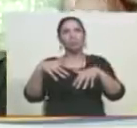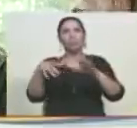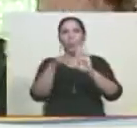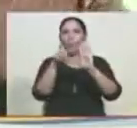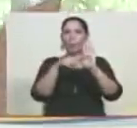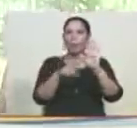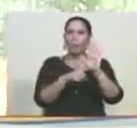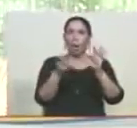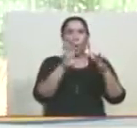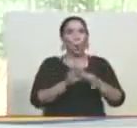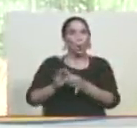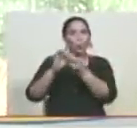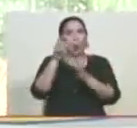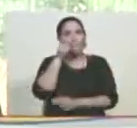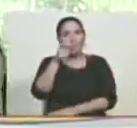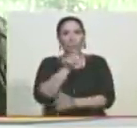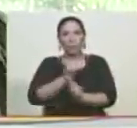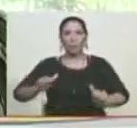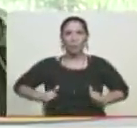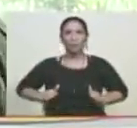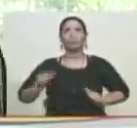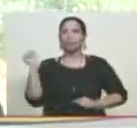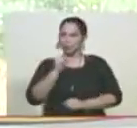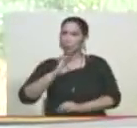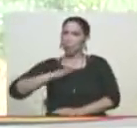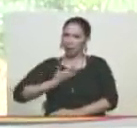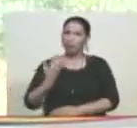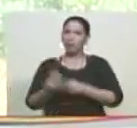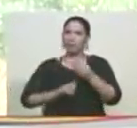la unión cívico-militar, porque sí es posible.